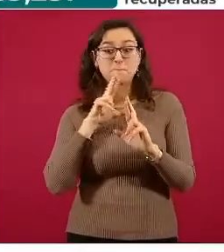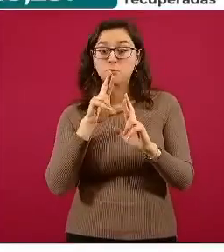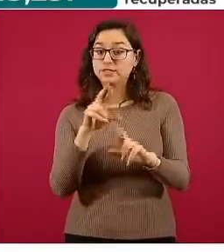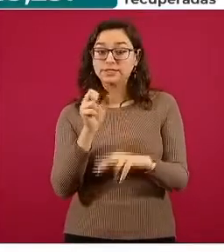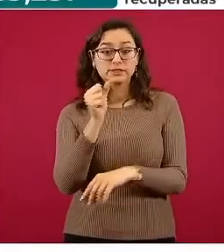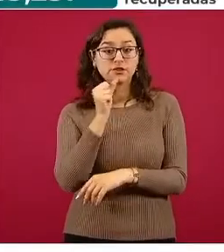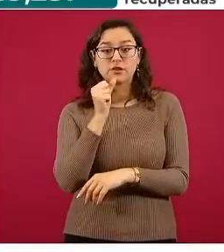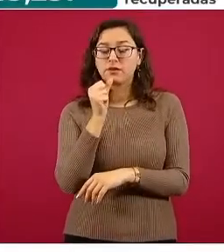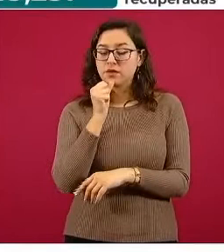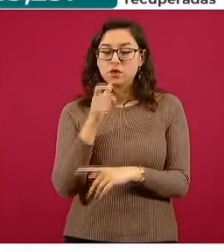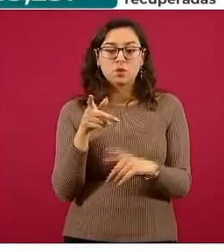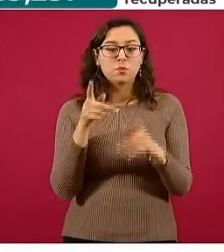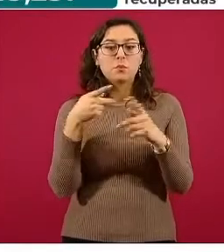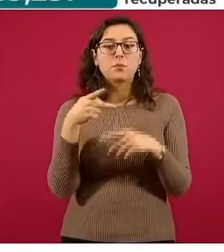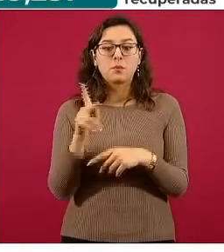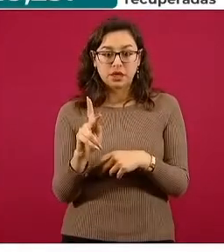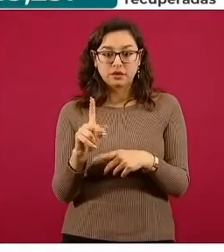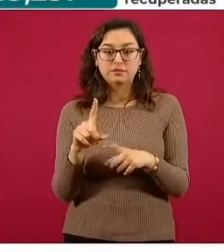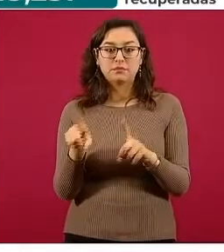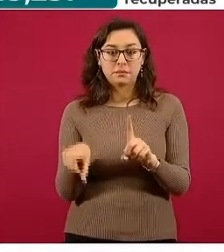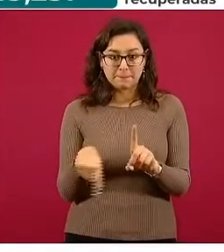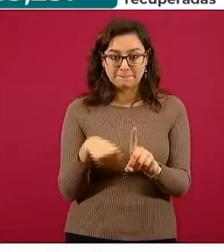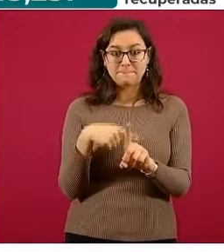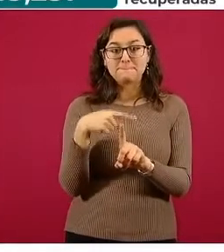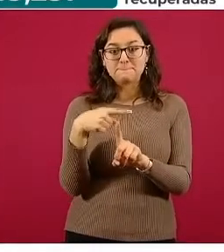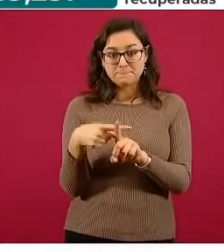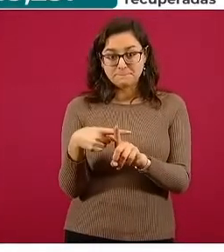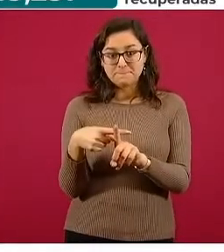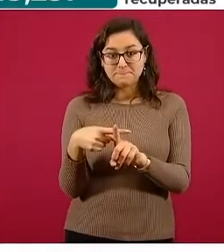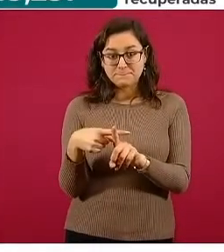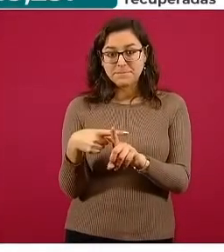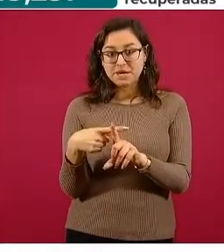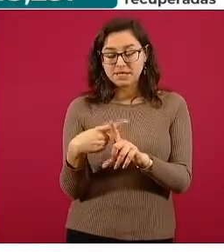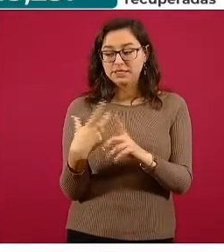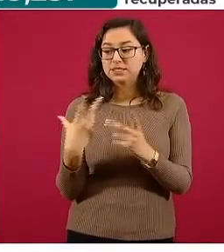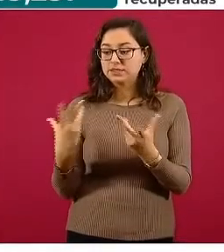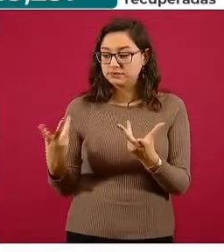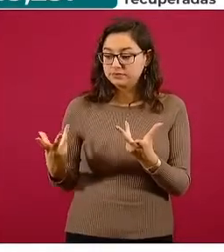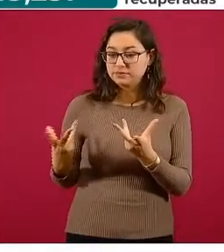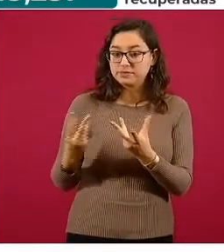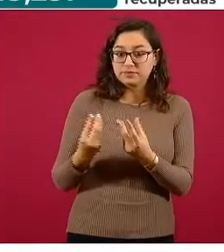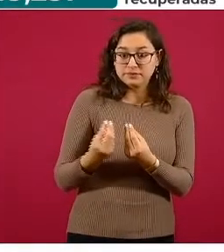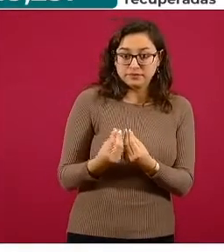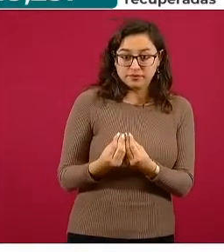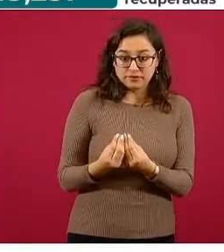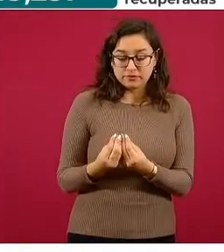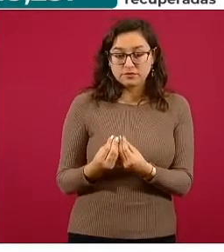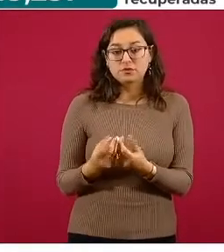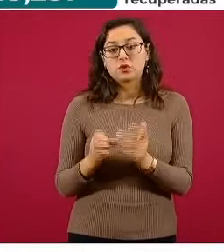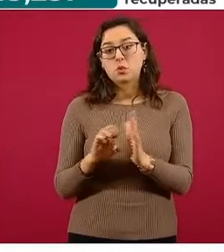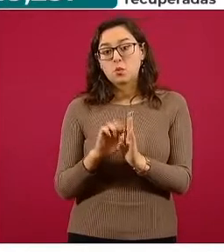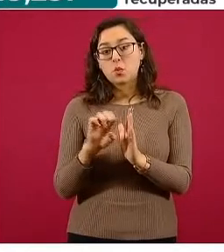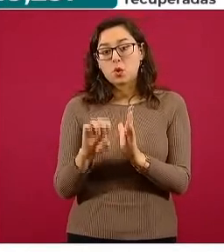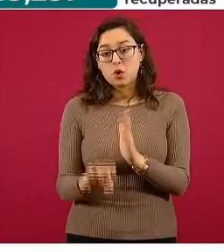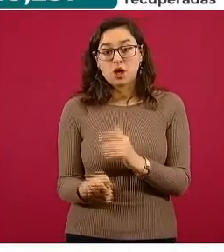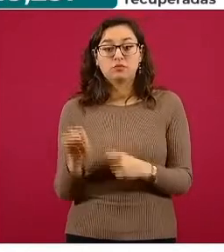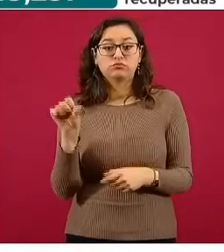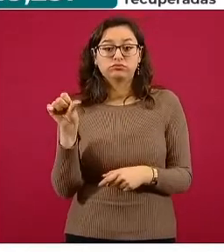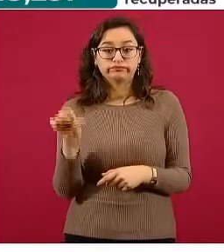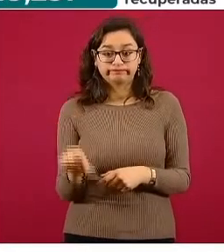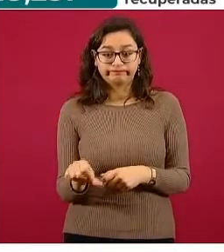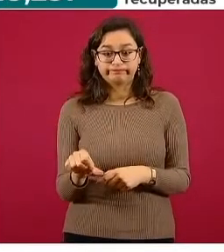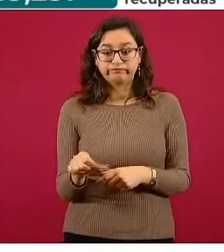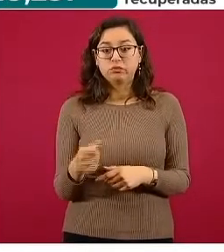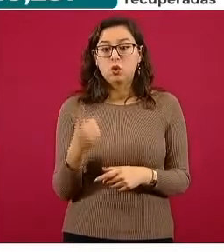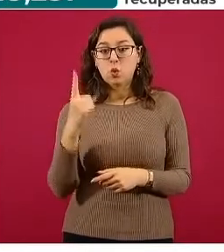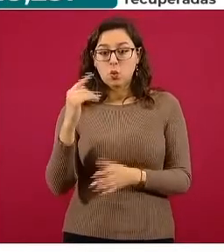como COVID-19, las sumamos a las que ya han sido clasificadas y entonces podemos decir, por ejemplo, para el día de hoy, que